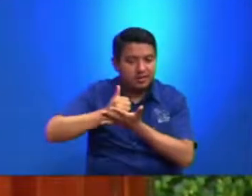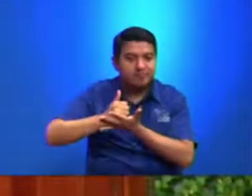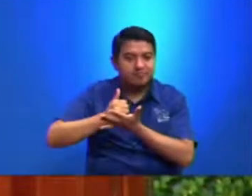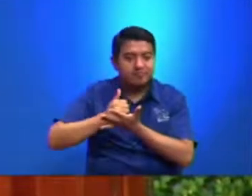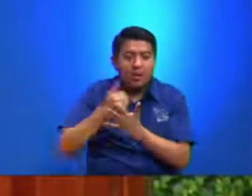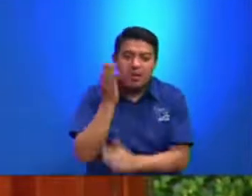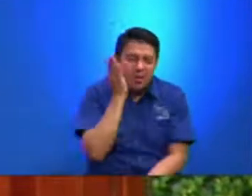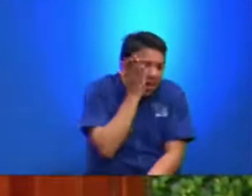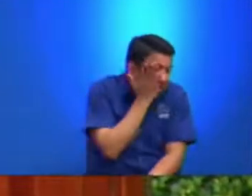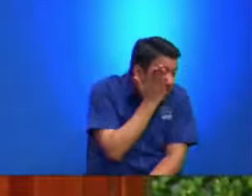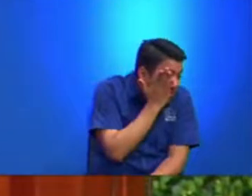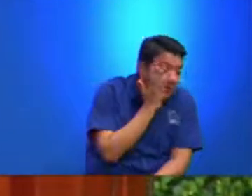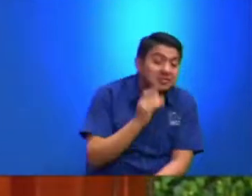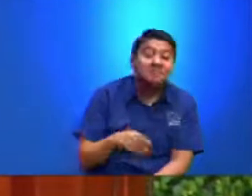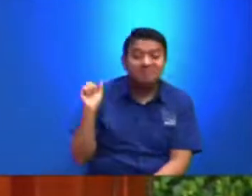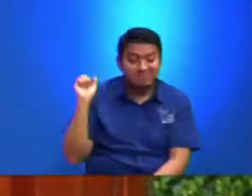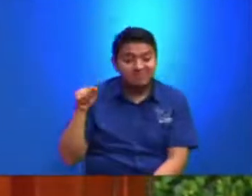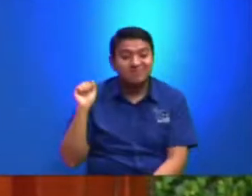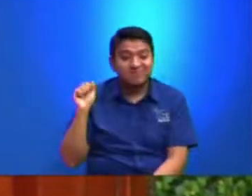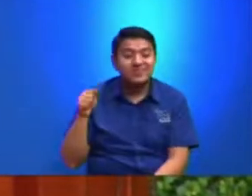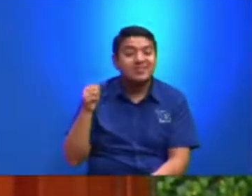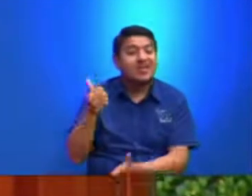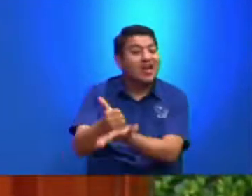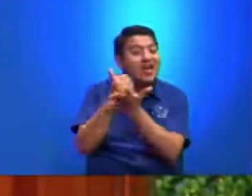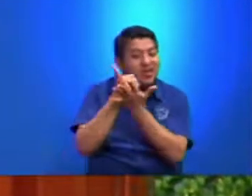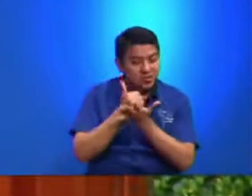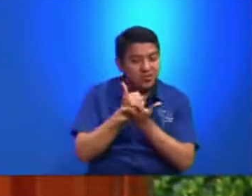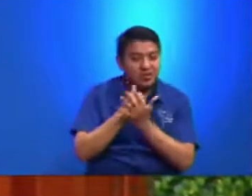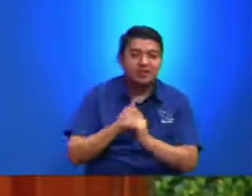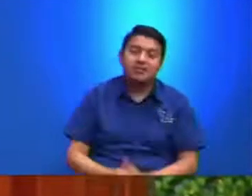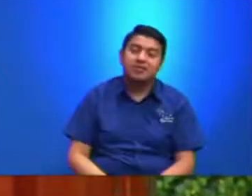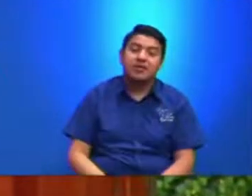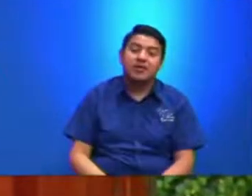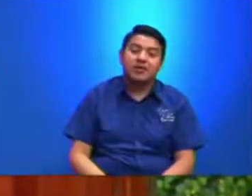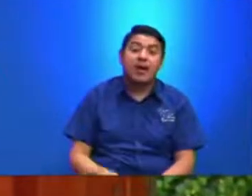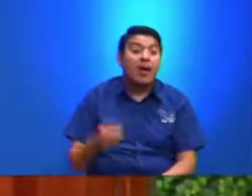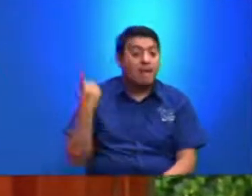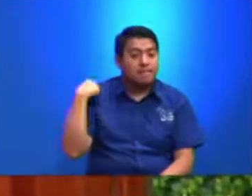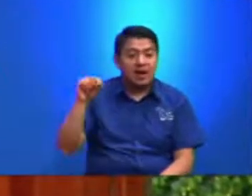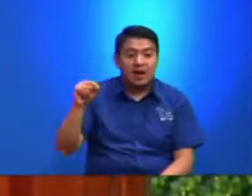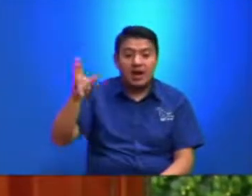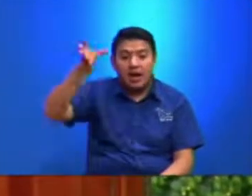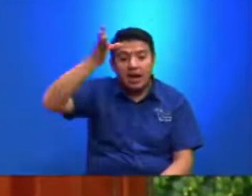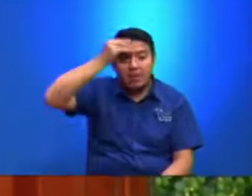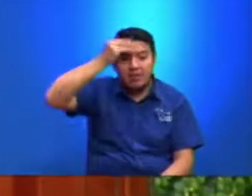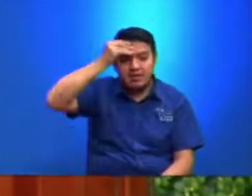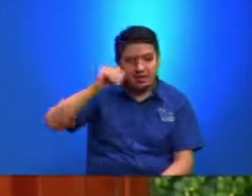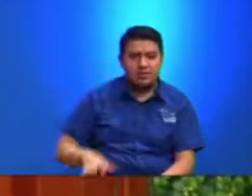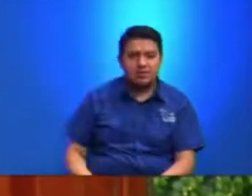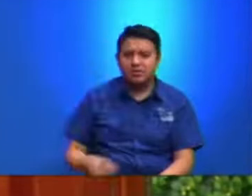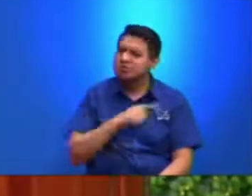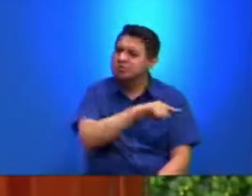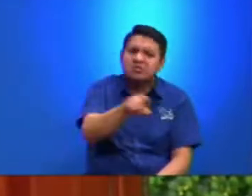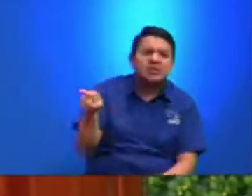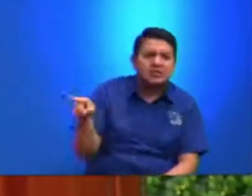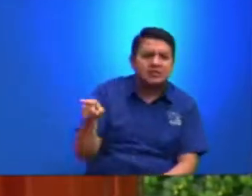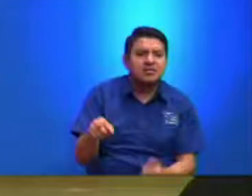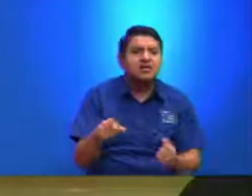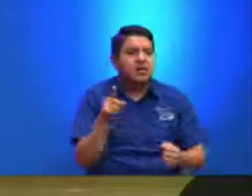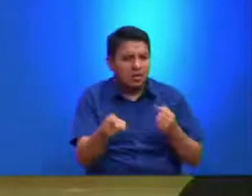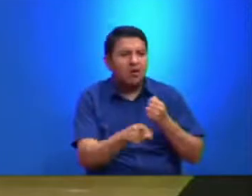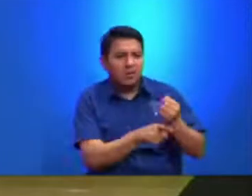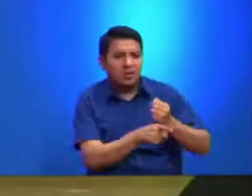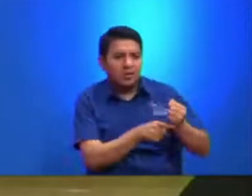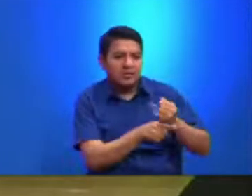hermano. Si nunca se le olvida. ¡Ja! Usted nunca ha estado en un gran clavo y después se aprendió algo